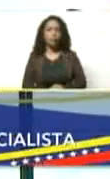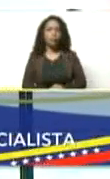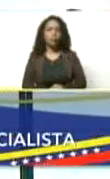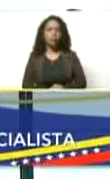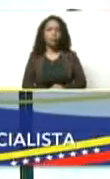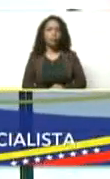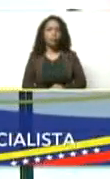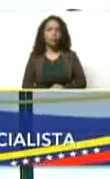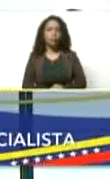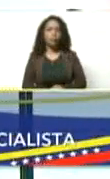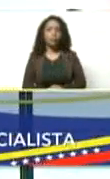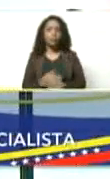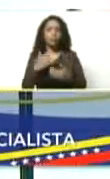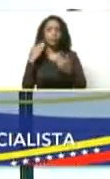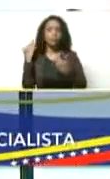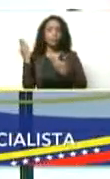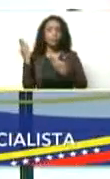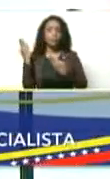esta